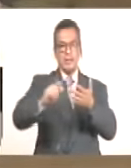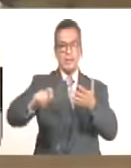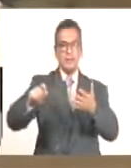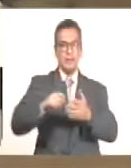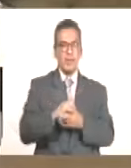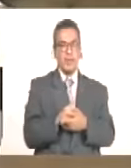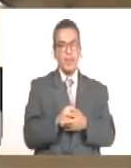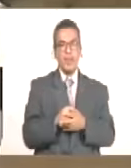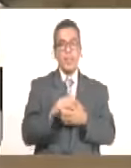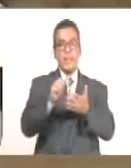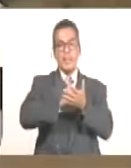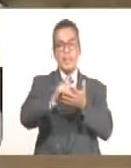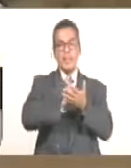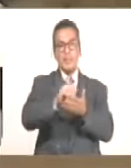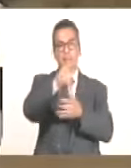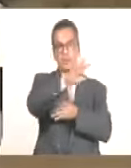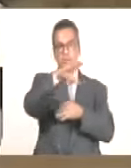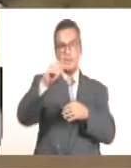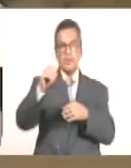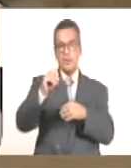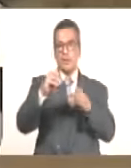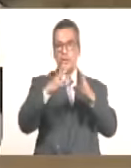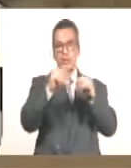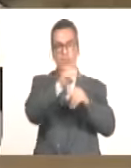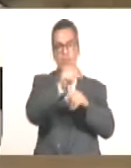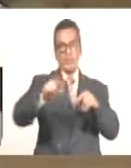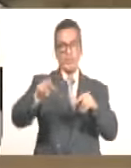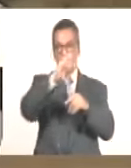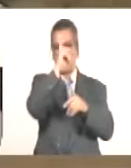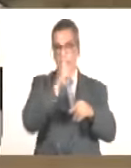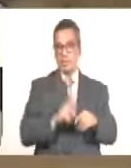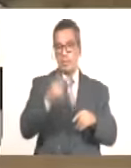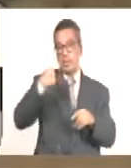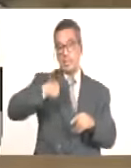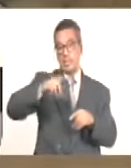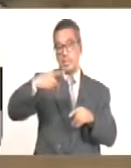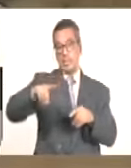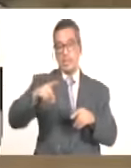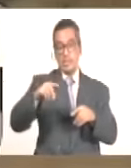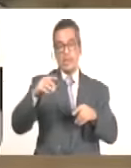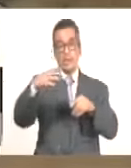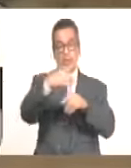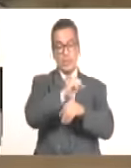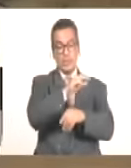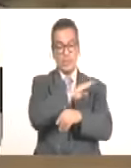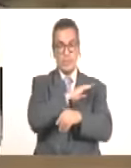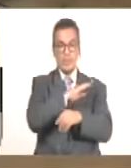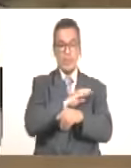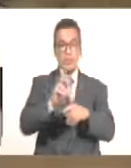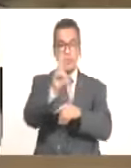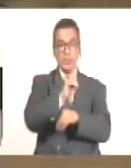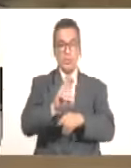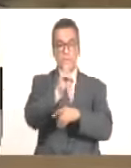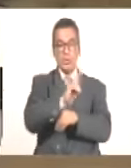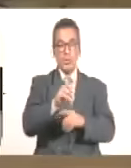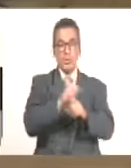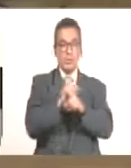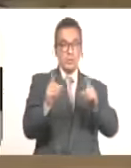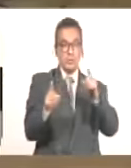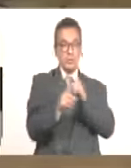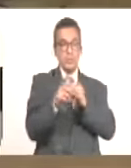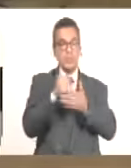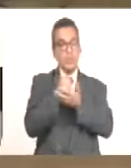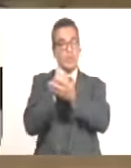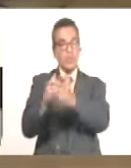siguientes términos. Artículo 50. Todas las personas con discapacidad tienen derecho a obtener para su uso personal e intransferible